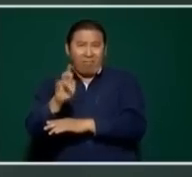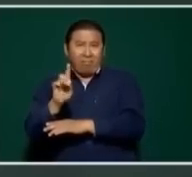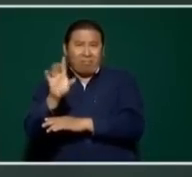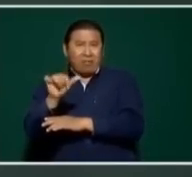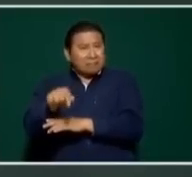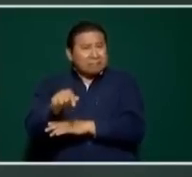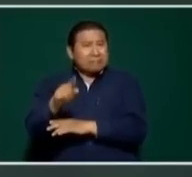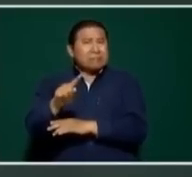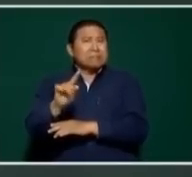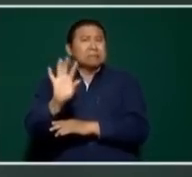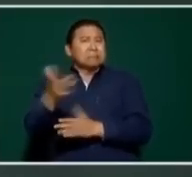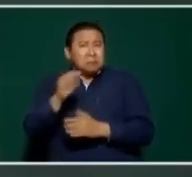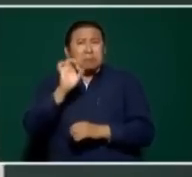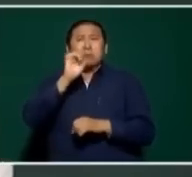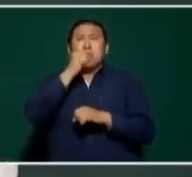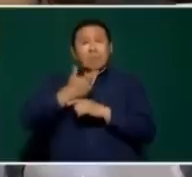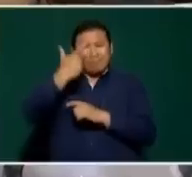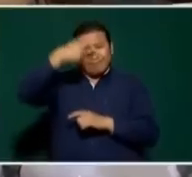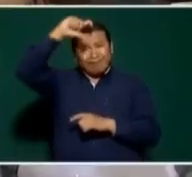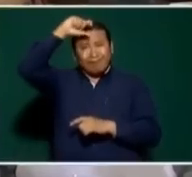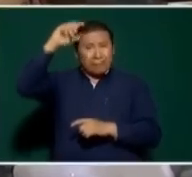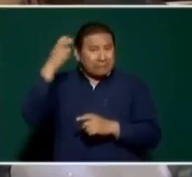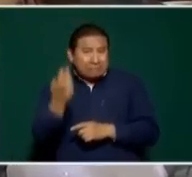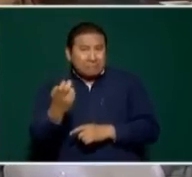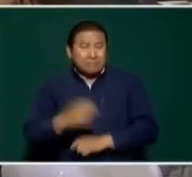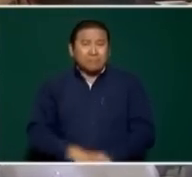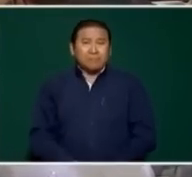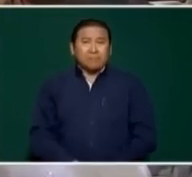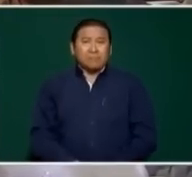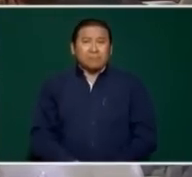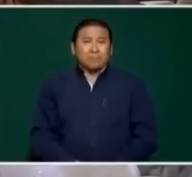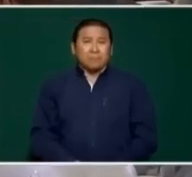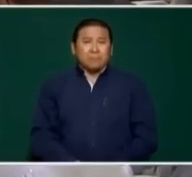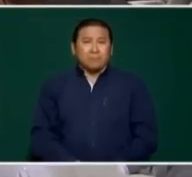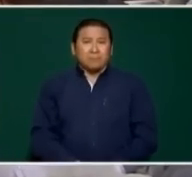pues es la Secretaría de Marina,